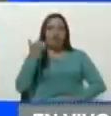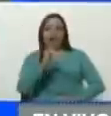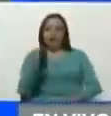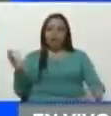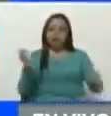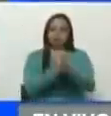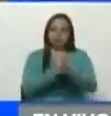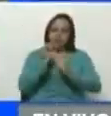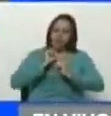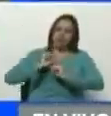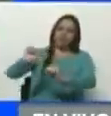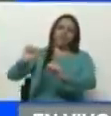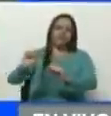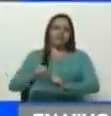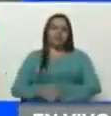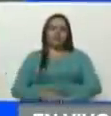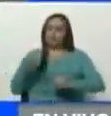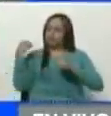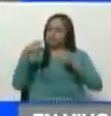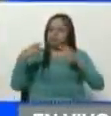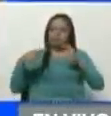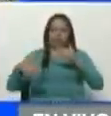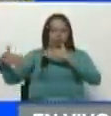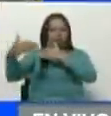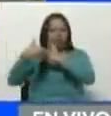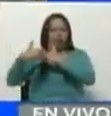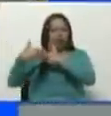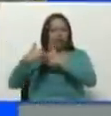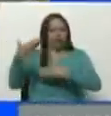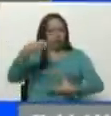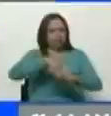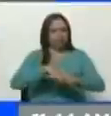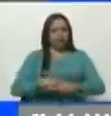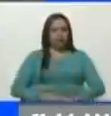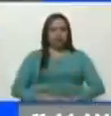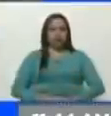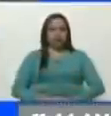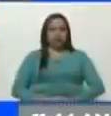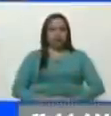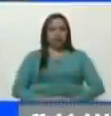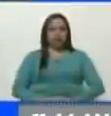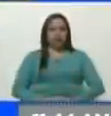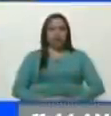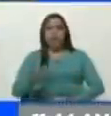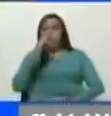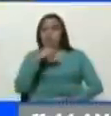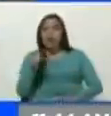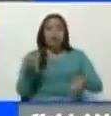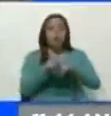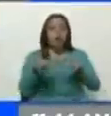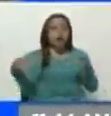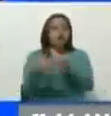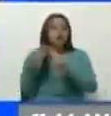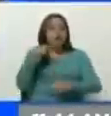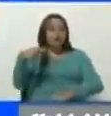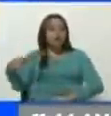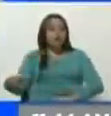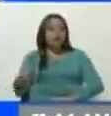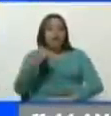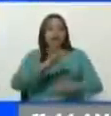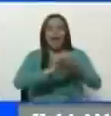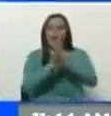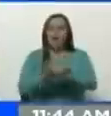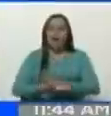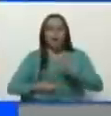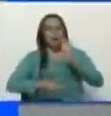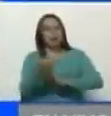logrado combatir infinidad de agresiones internas. Yo creo que casi no hay partido que yo conozca en la historia que haya desbaratado